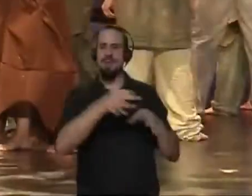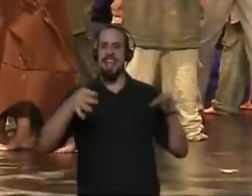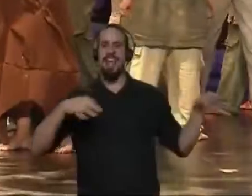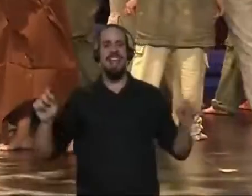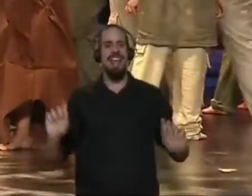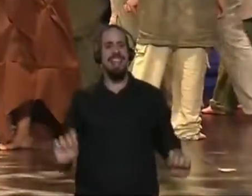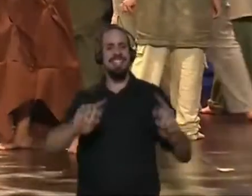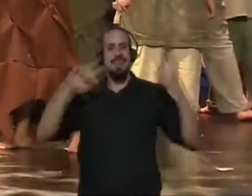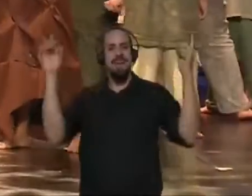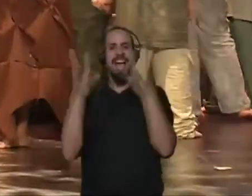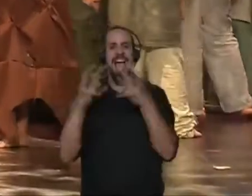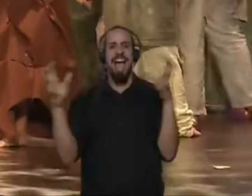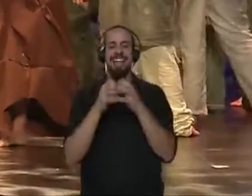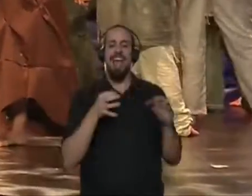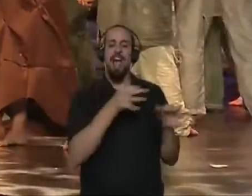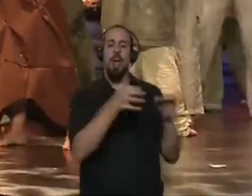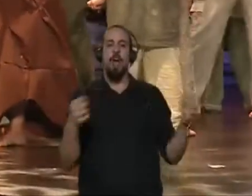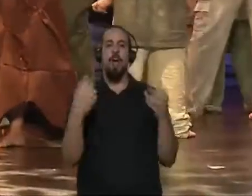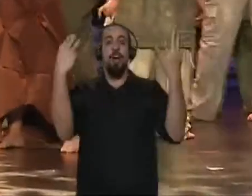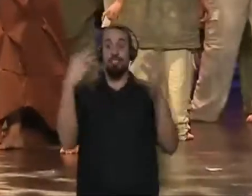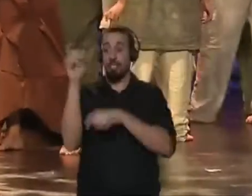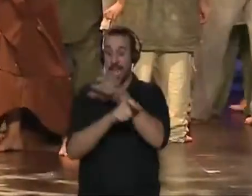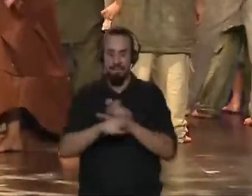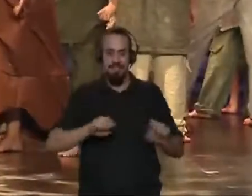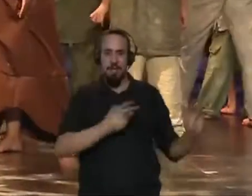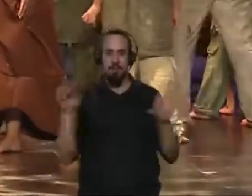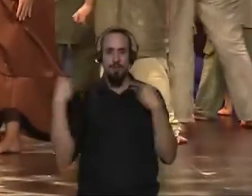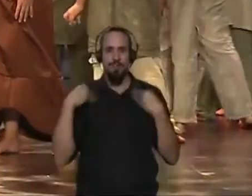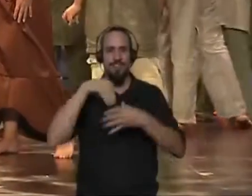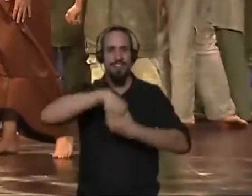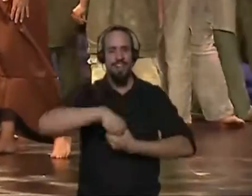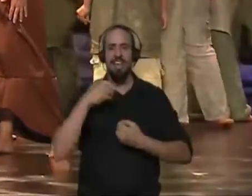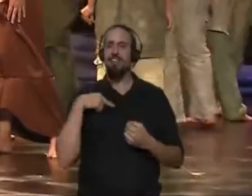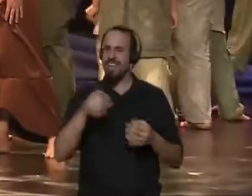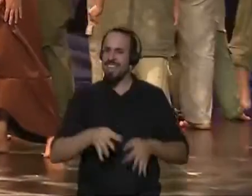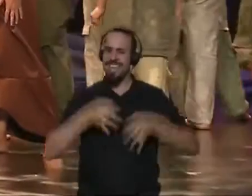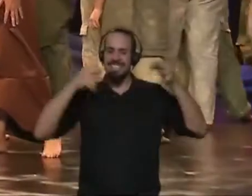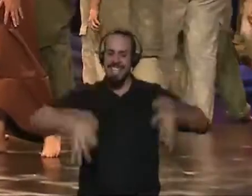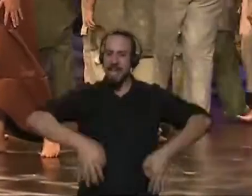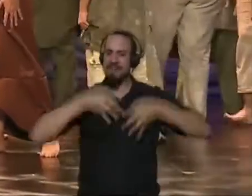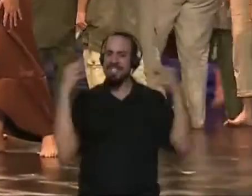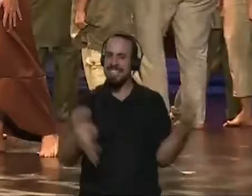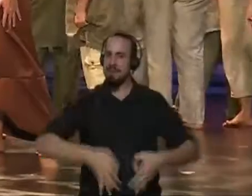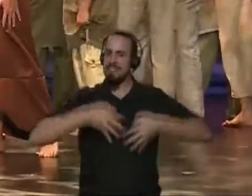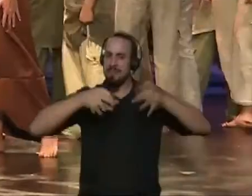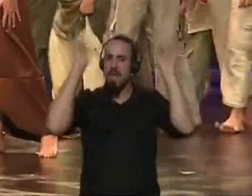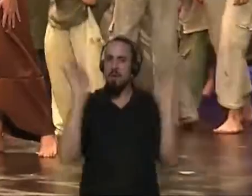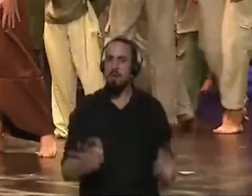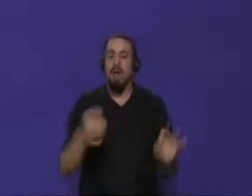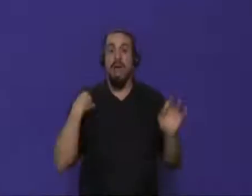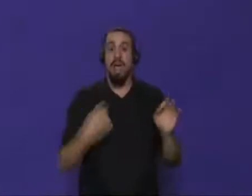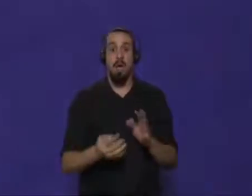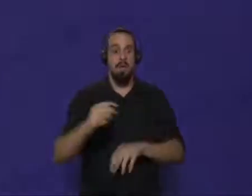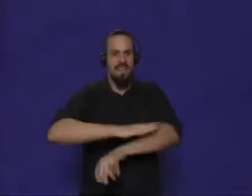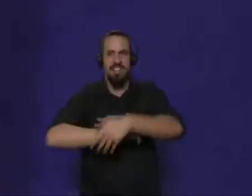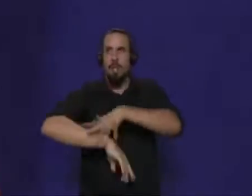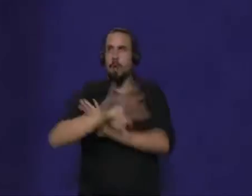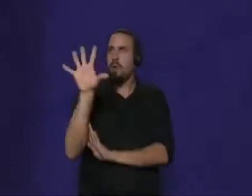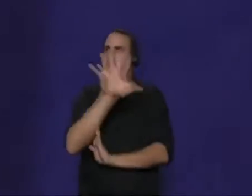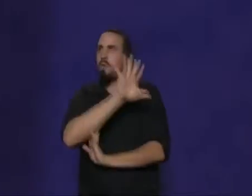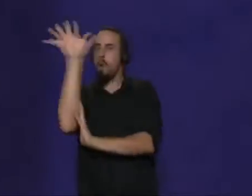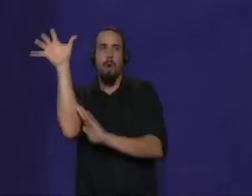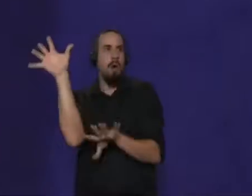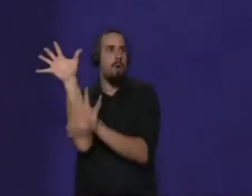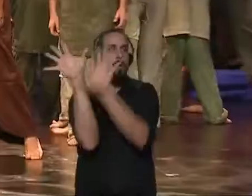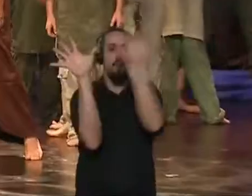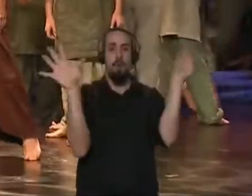Las galas de ocho islas y sus gentes no dejarán de ser tal y como son. Arriba irán los brazos que mantienen el cielo en esta parte